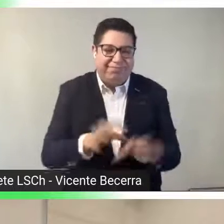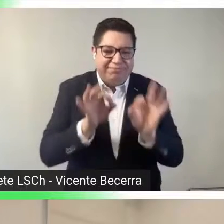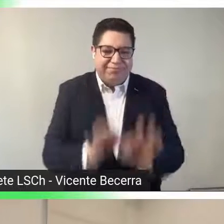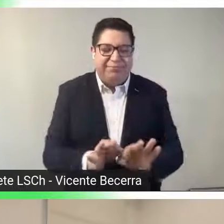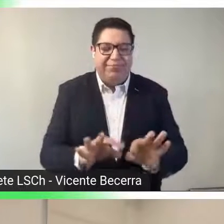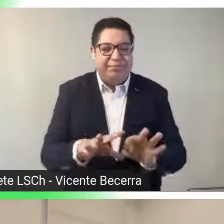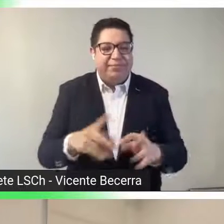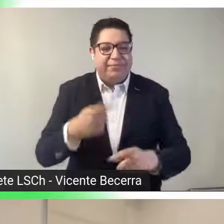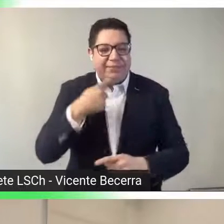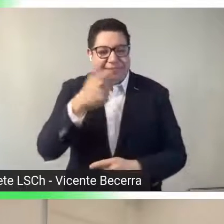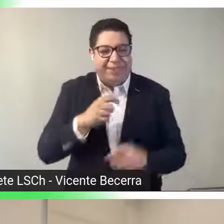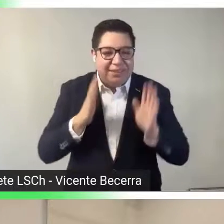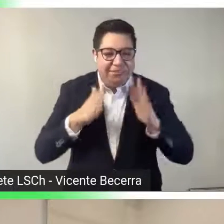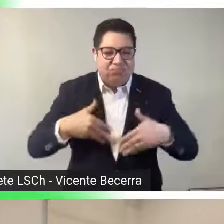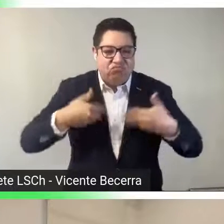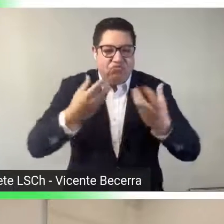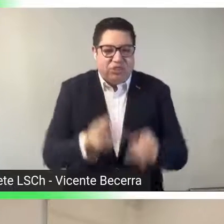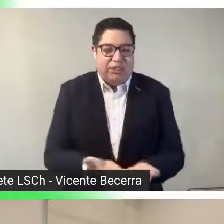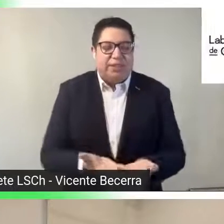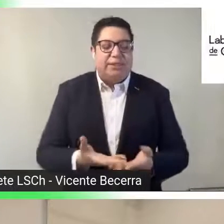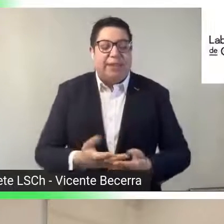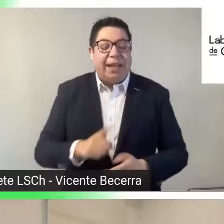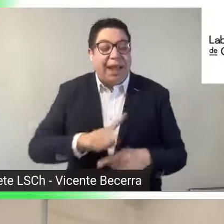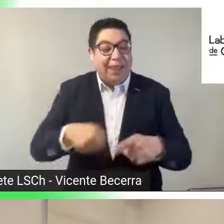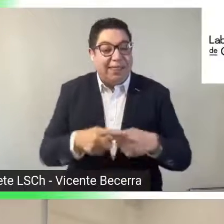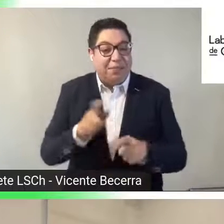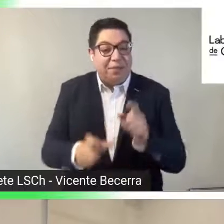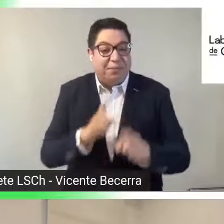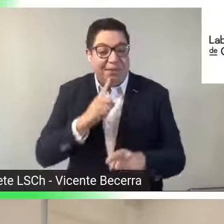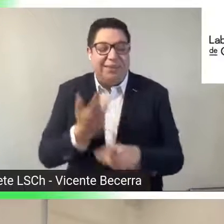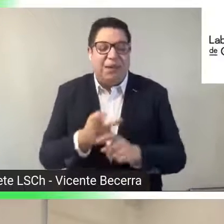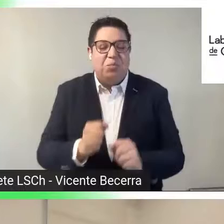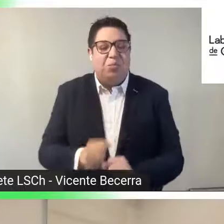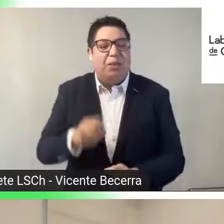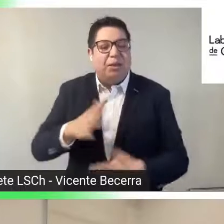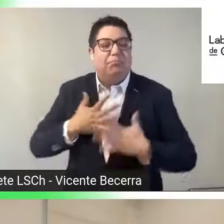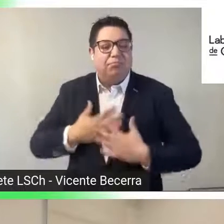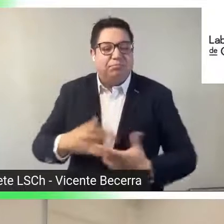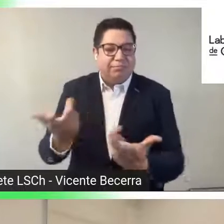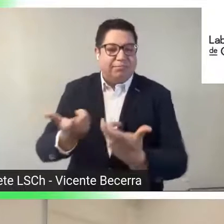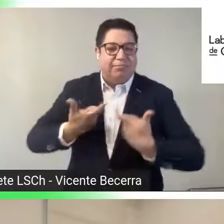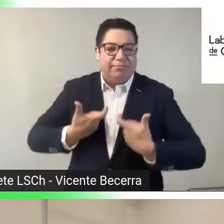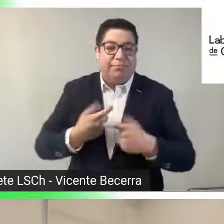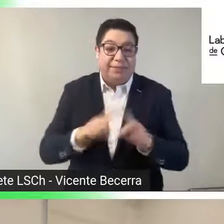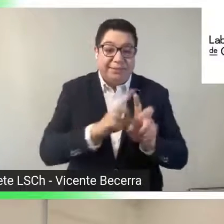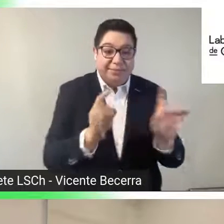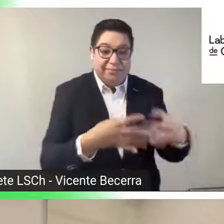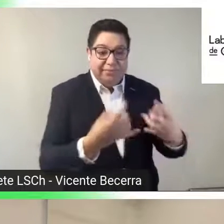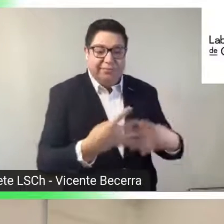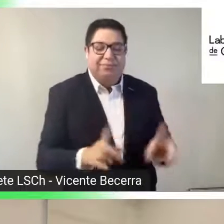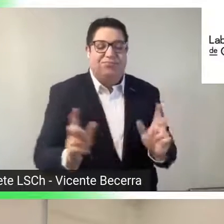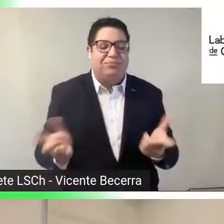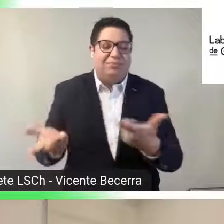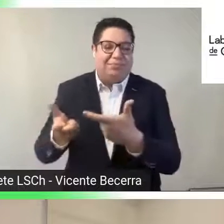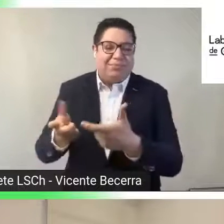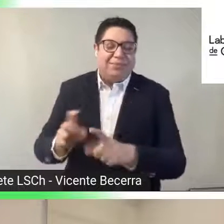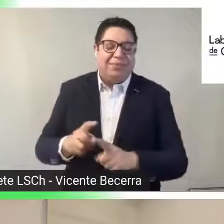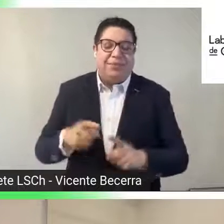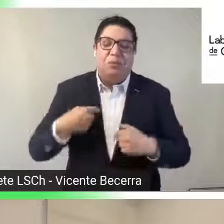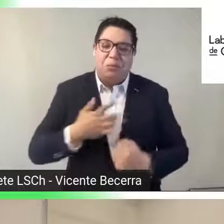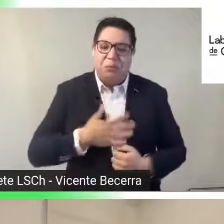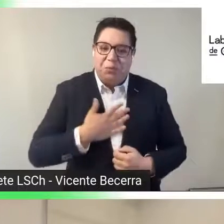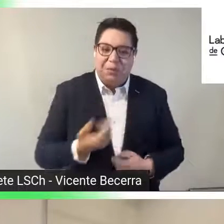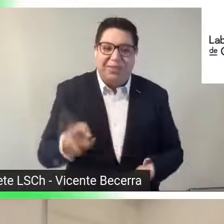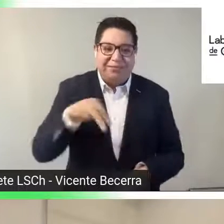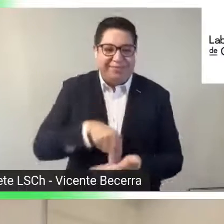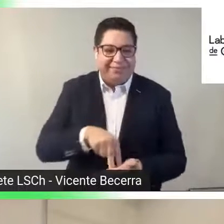todo con esa capacidad de mantener la calma en situaciones tan complejas. Así que, bueno, un gusto y encantada de estar